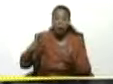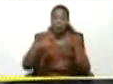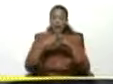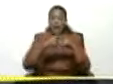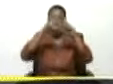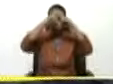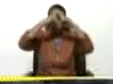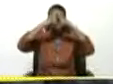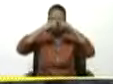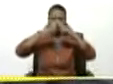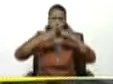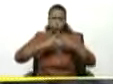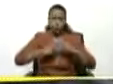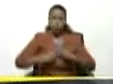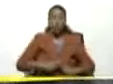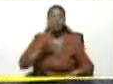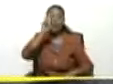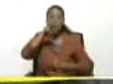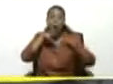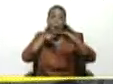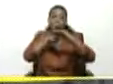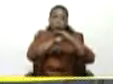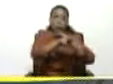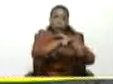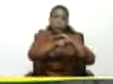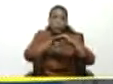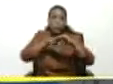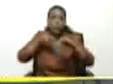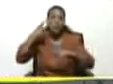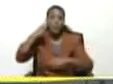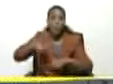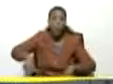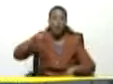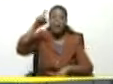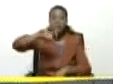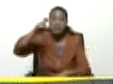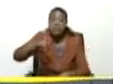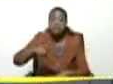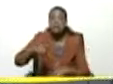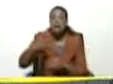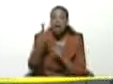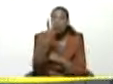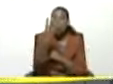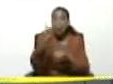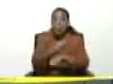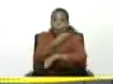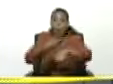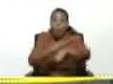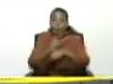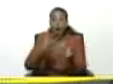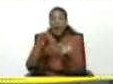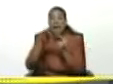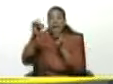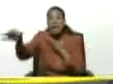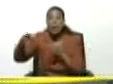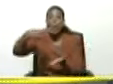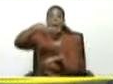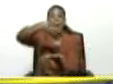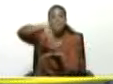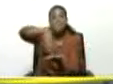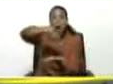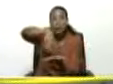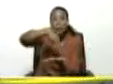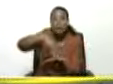rayos X digitalizado presidentea para dar atención a ese pueblo que se encuentra a 2 horas del municipio maturín y que nos va a